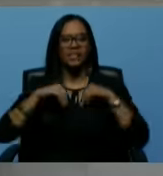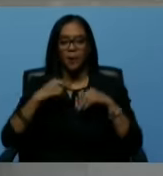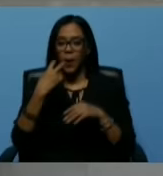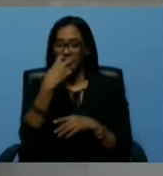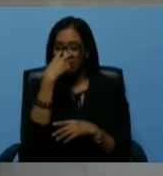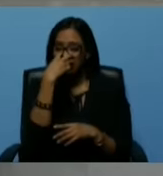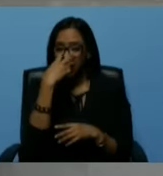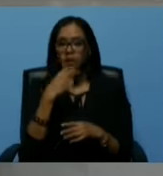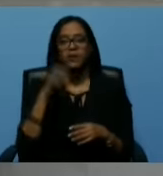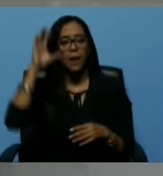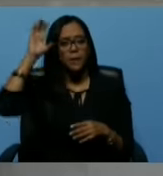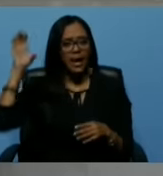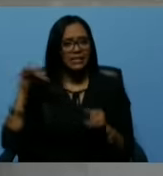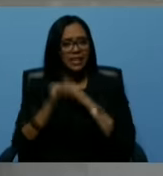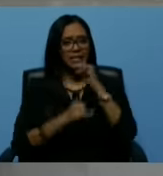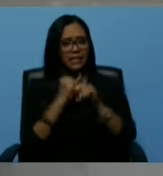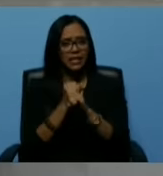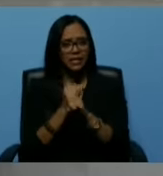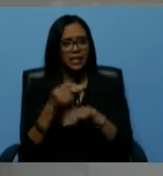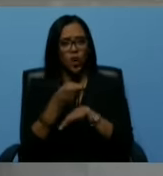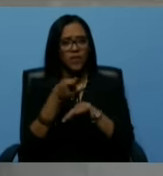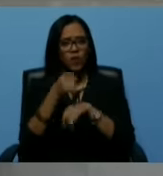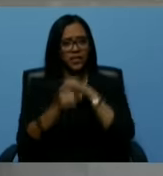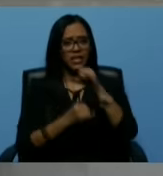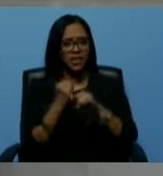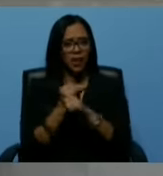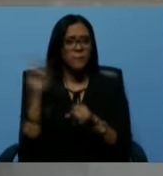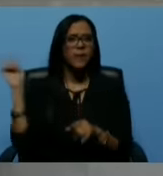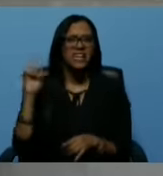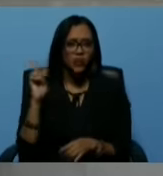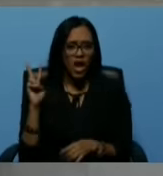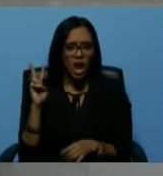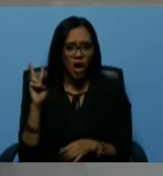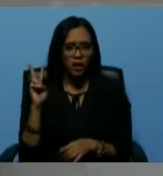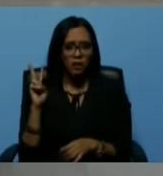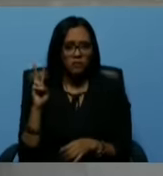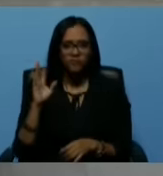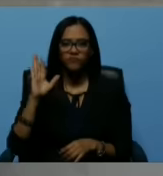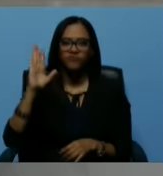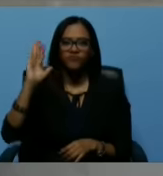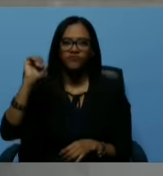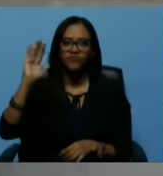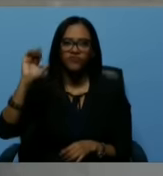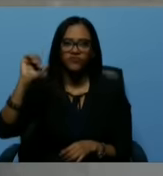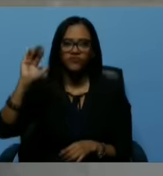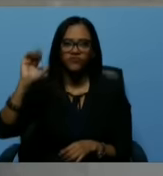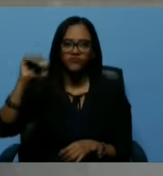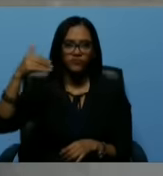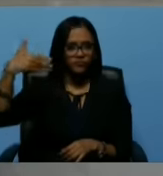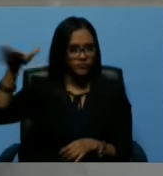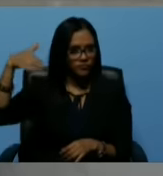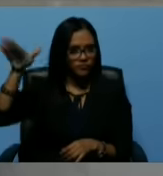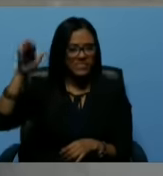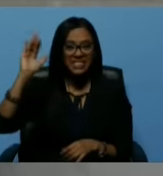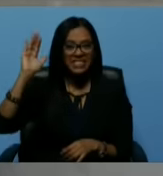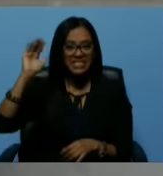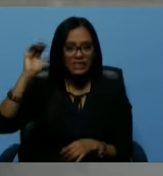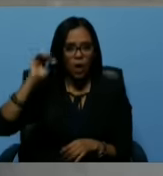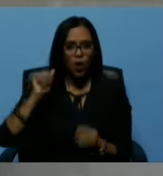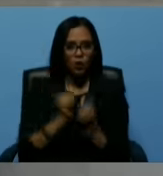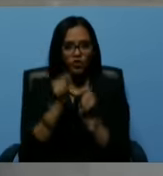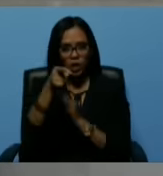de países extranjeros, de gobiernos extranjeros en Venezuela. Chao pescado, compadre, decimos en Venezuela. Chao pescado